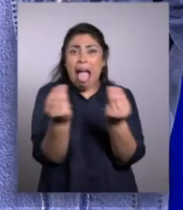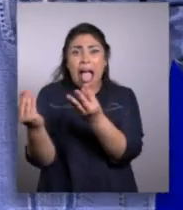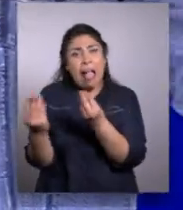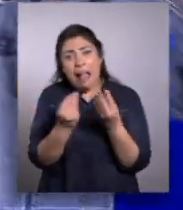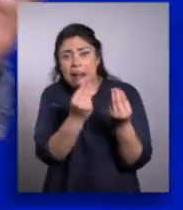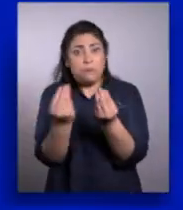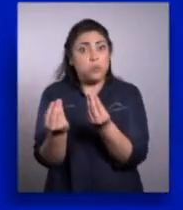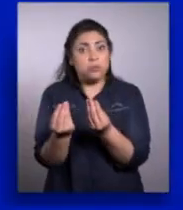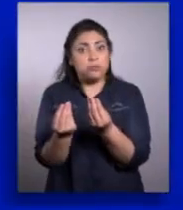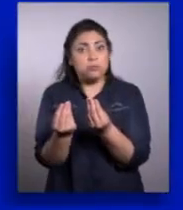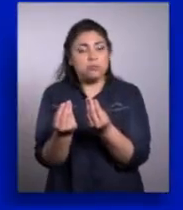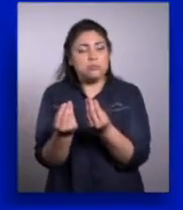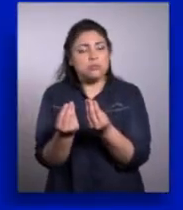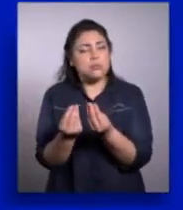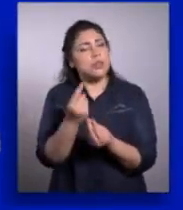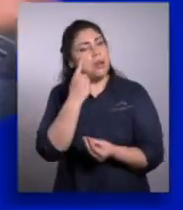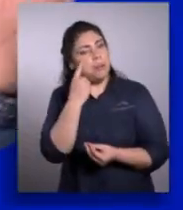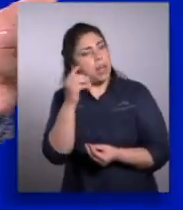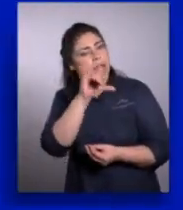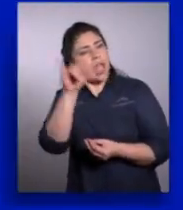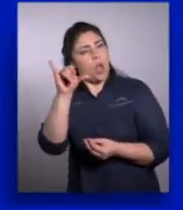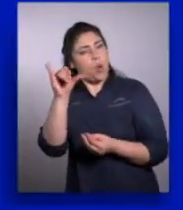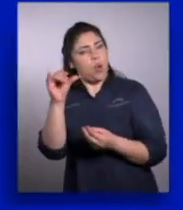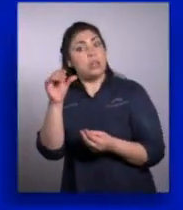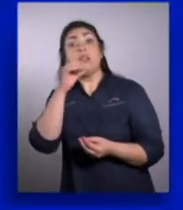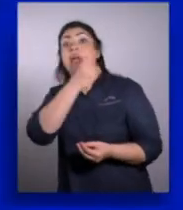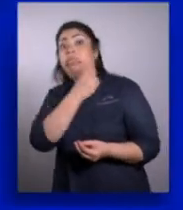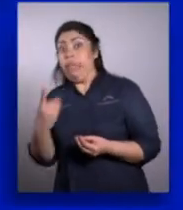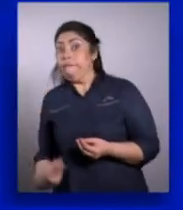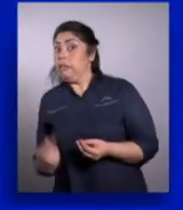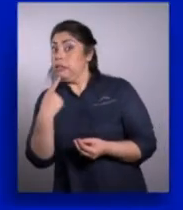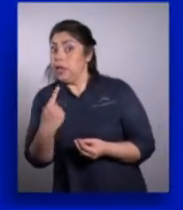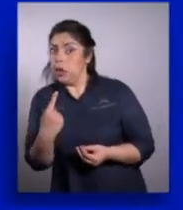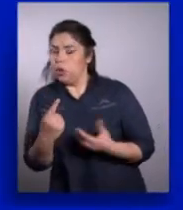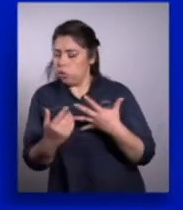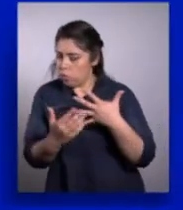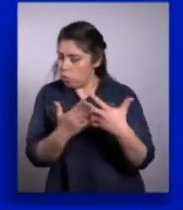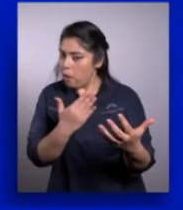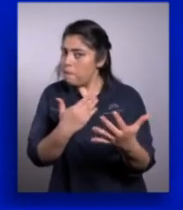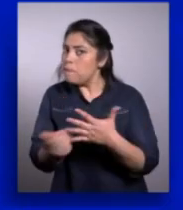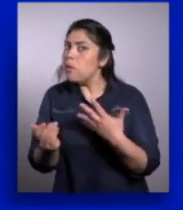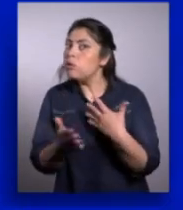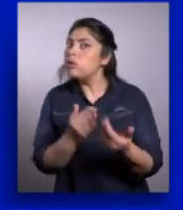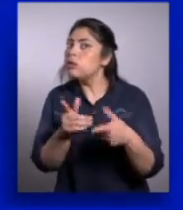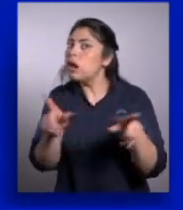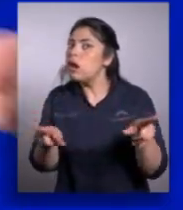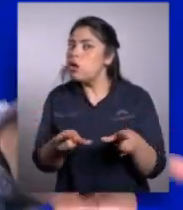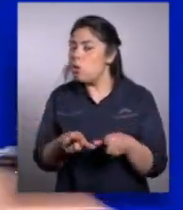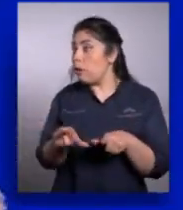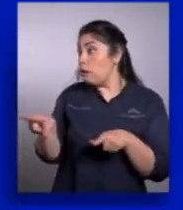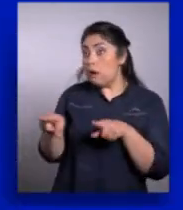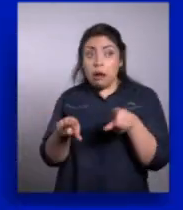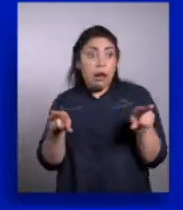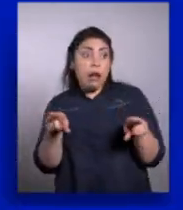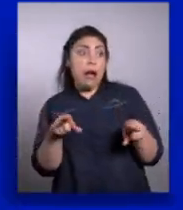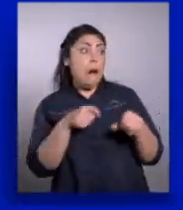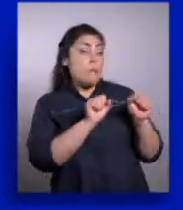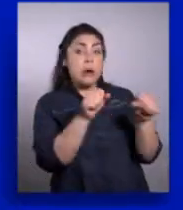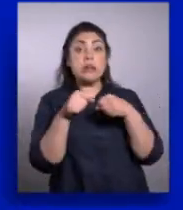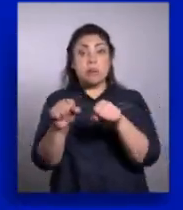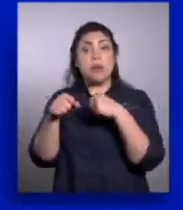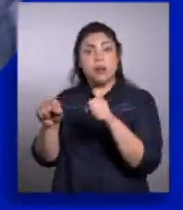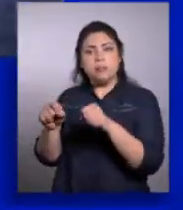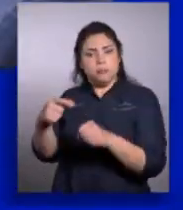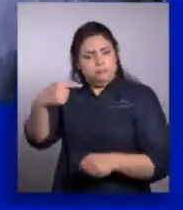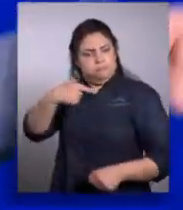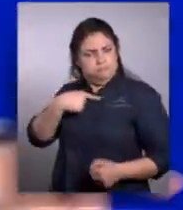lo que dijo la vida aunque ande en valle de sombra de muerte no temeré pero en este caso no es en el valle de sombra de muerte es en todas partes y hoy